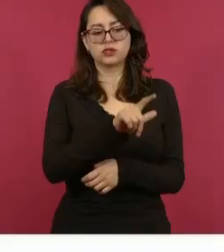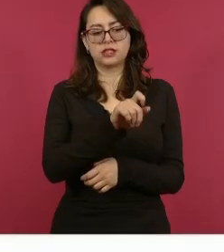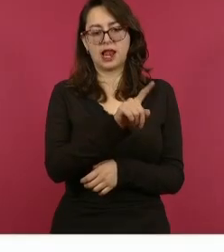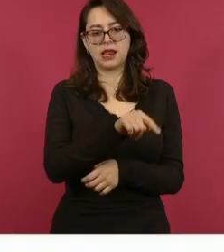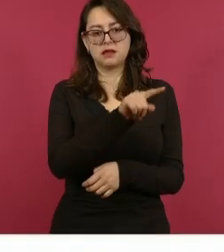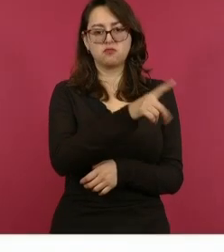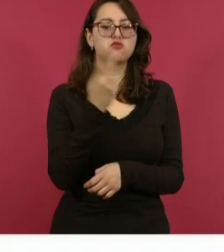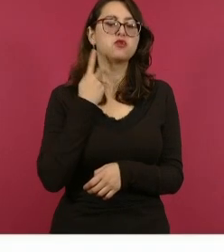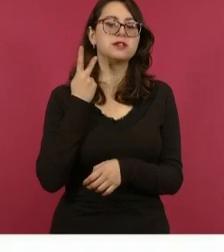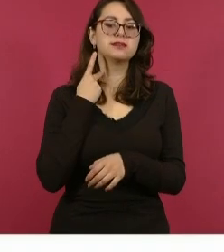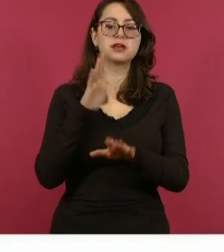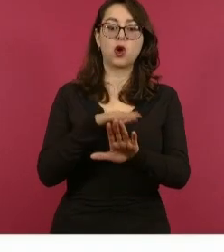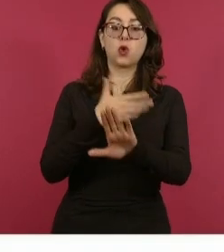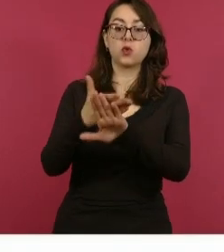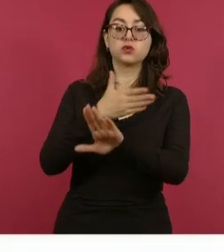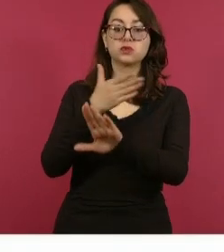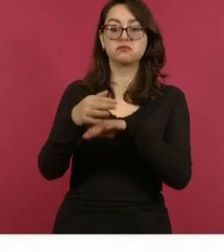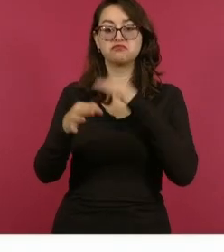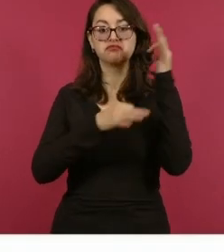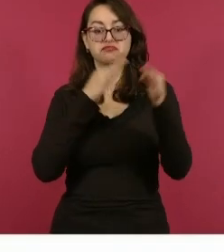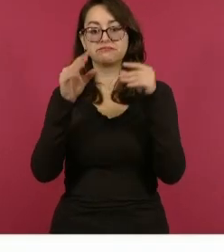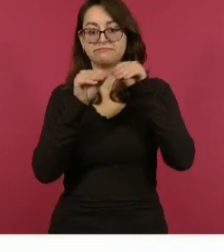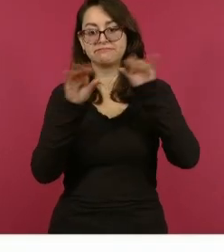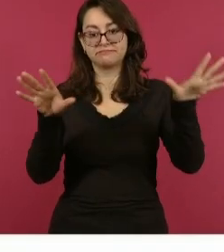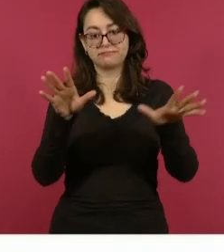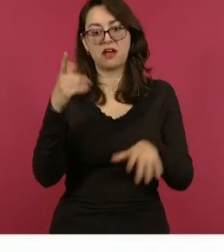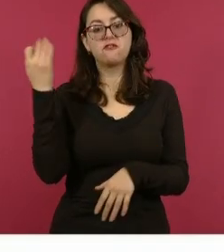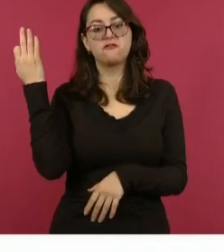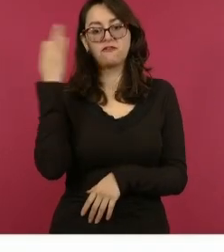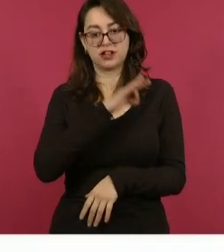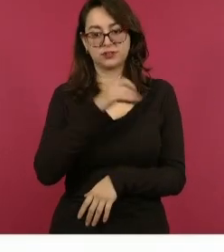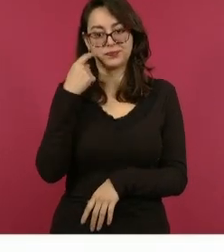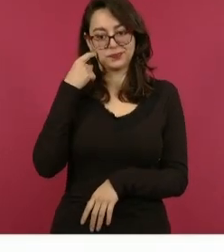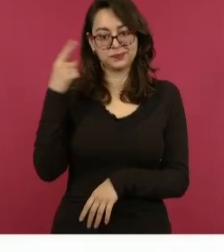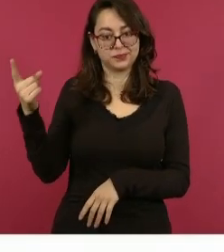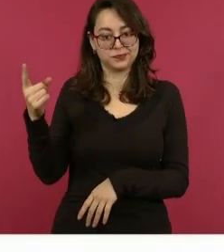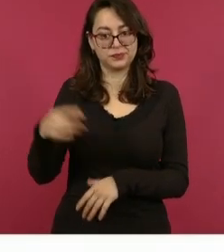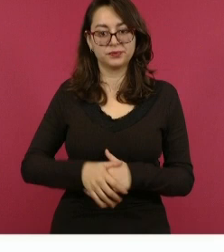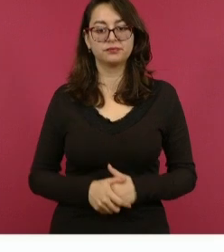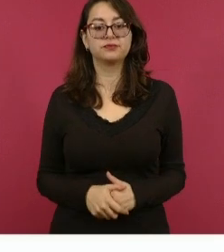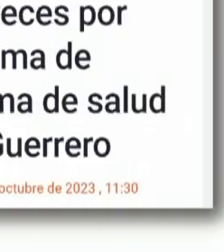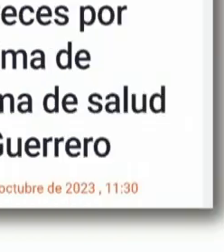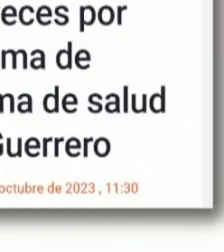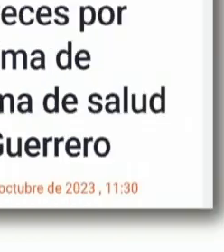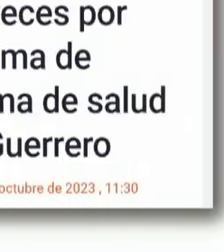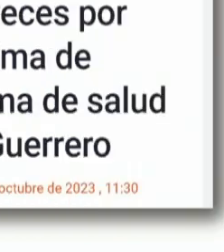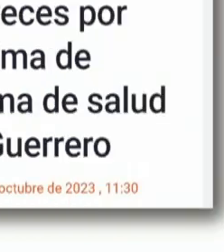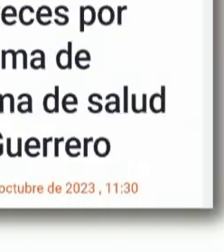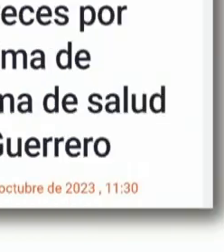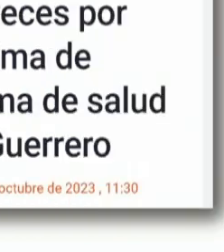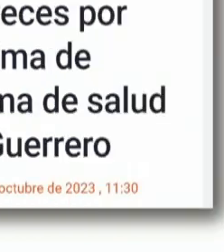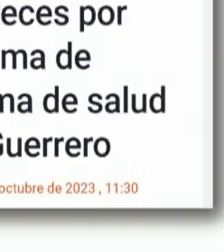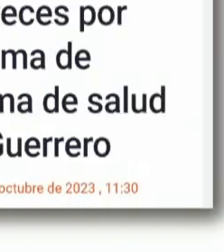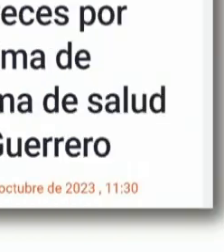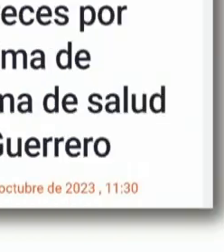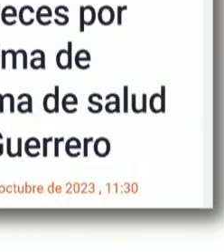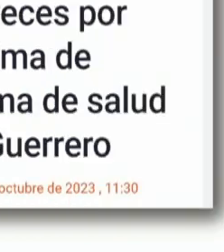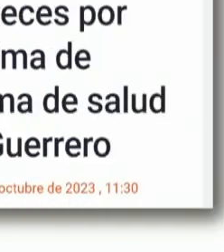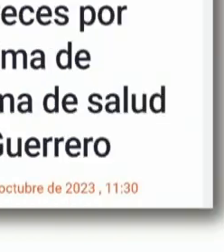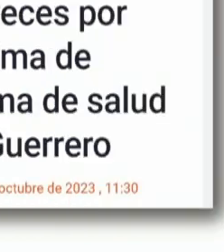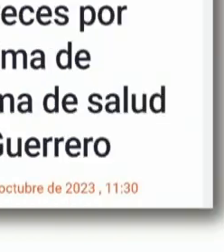Obrador, publicó un pseudo reportaje titulado «Contamina CFE 17 veces más por encima